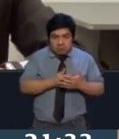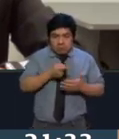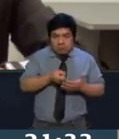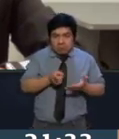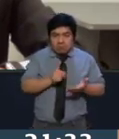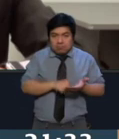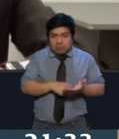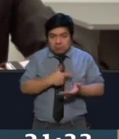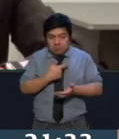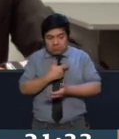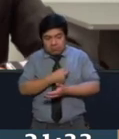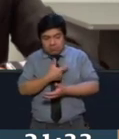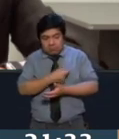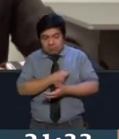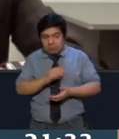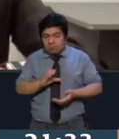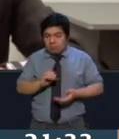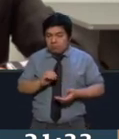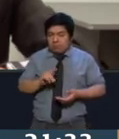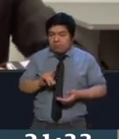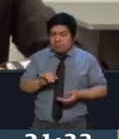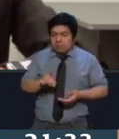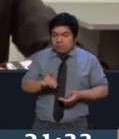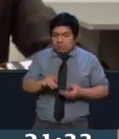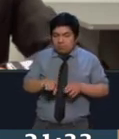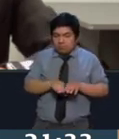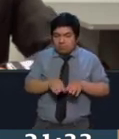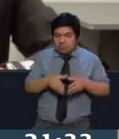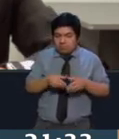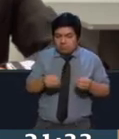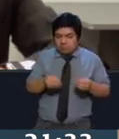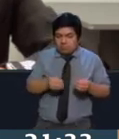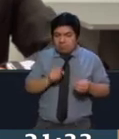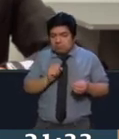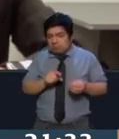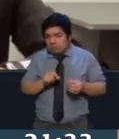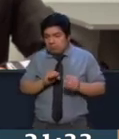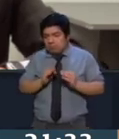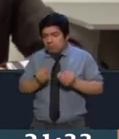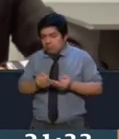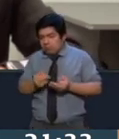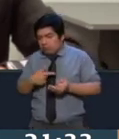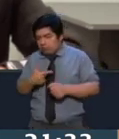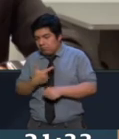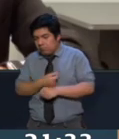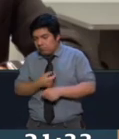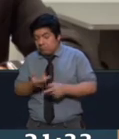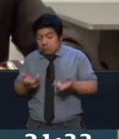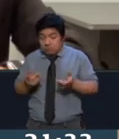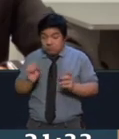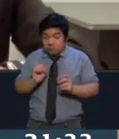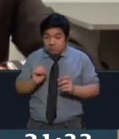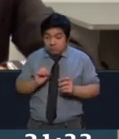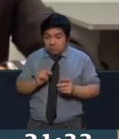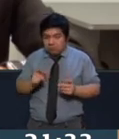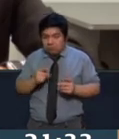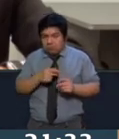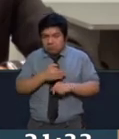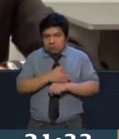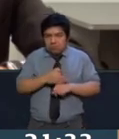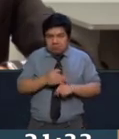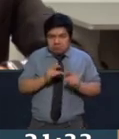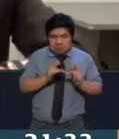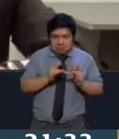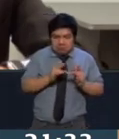la vacuna contra el COVID. No habría forma de que estuvieran desaparecidas y que al mismo tiempo recibieran la vacuna del COVID, o a lo mejor sí no estaban en contacto con sus